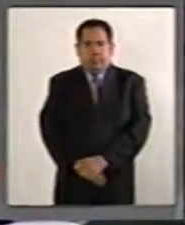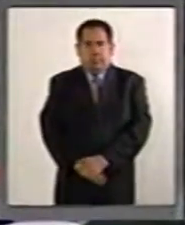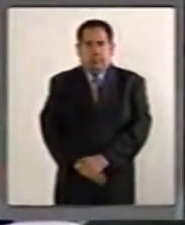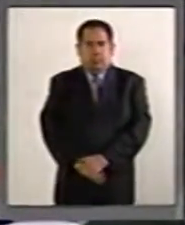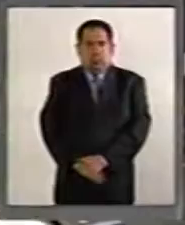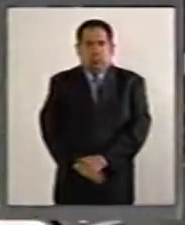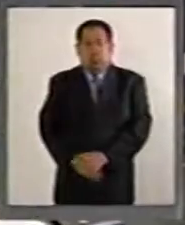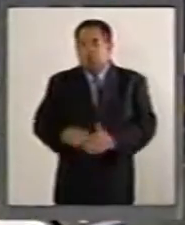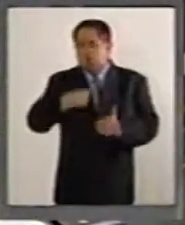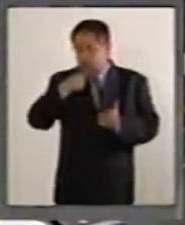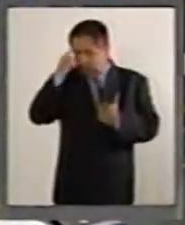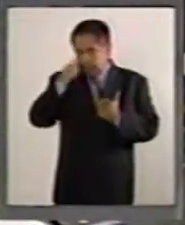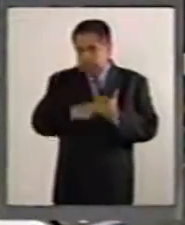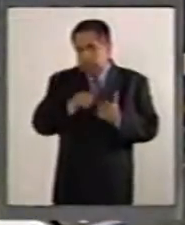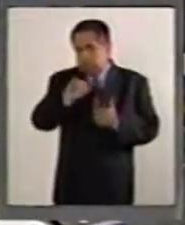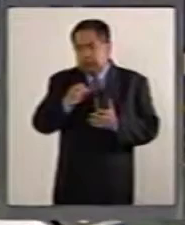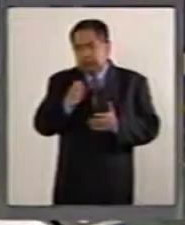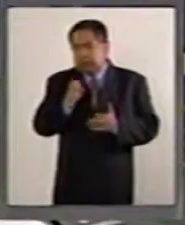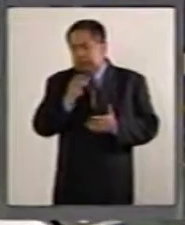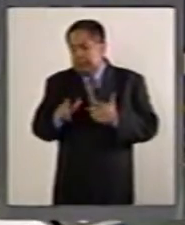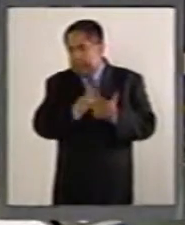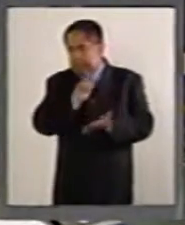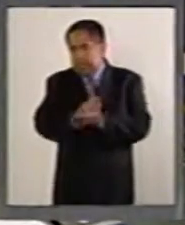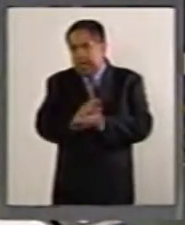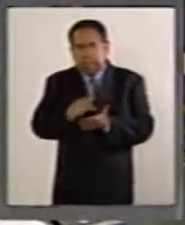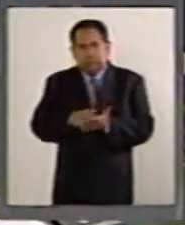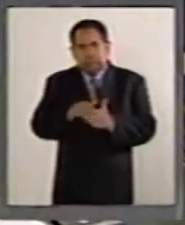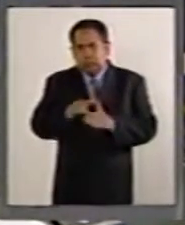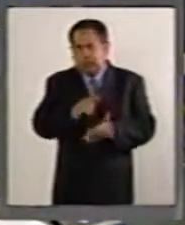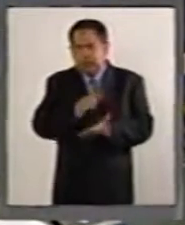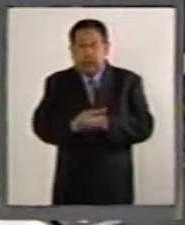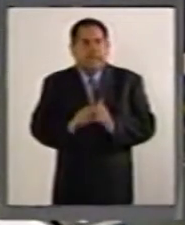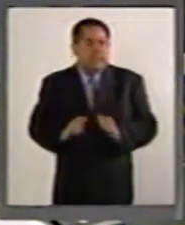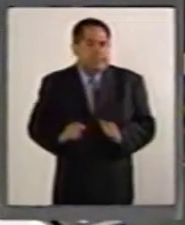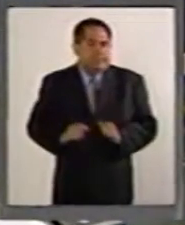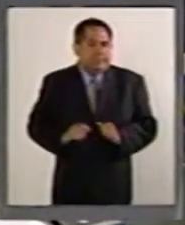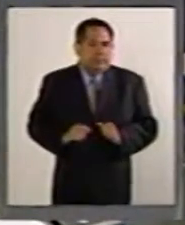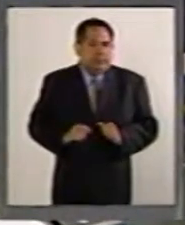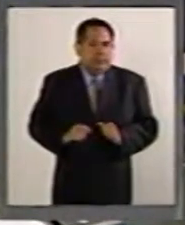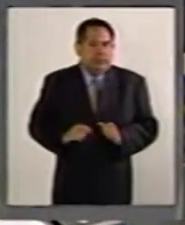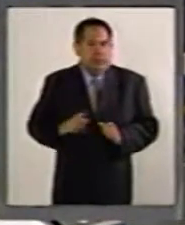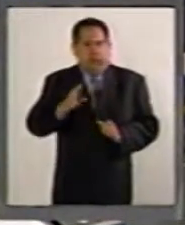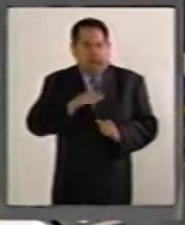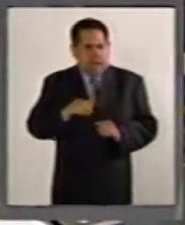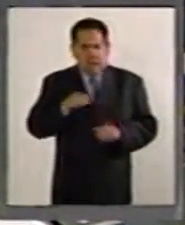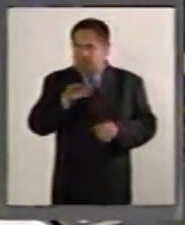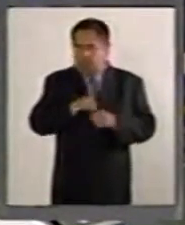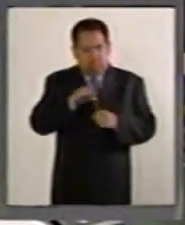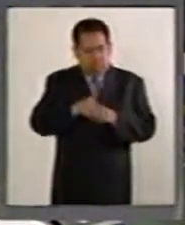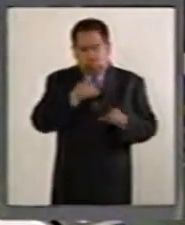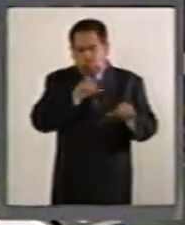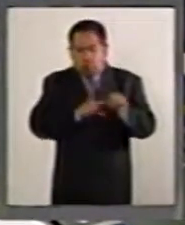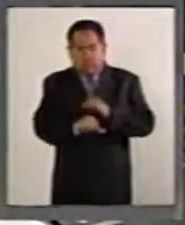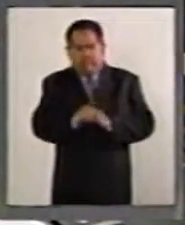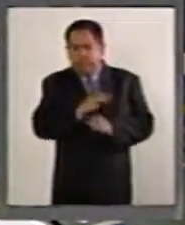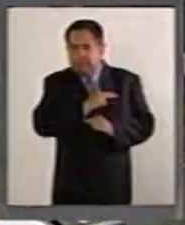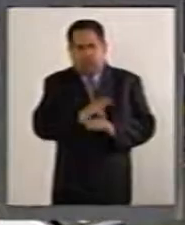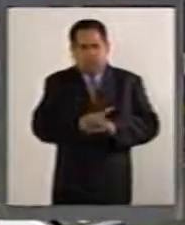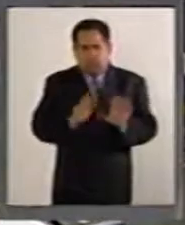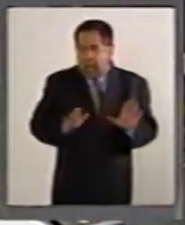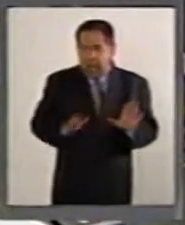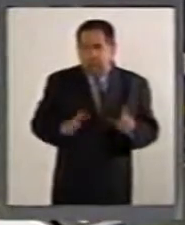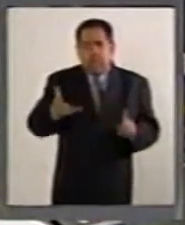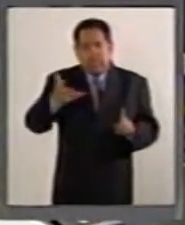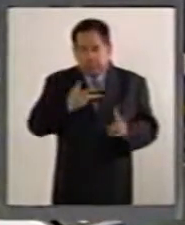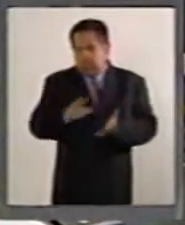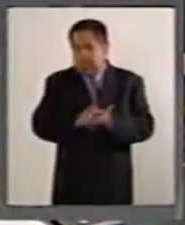Yo sí creo que es un asunto de legalidad. Hay un suplente electo que tiene el